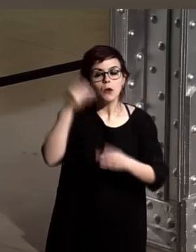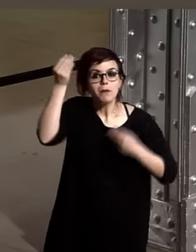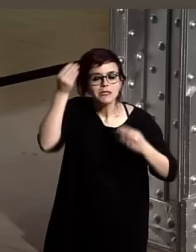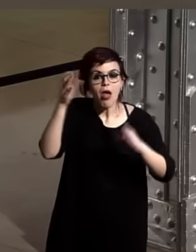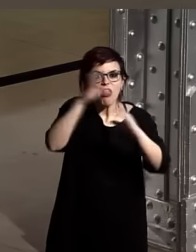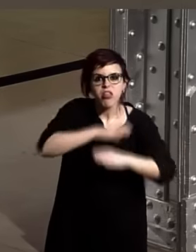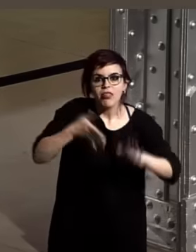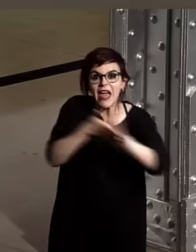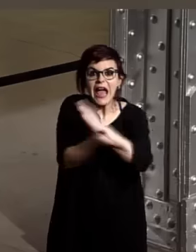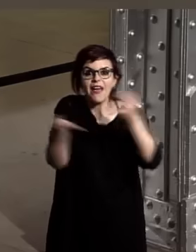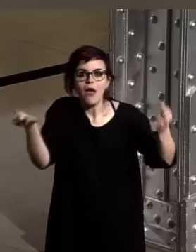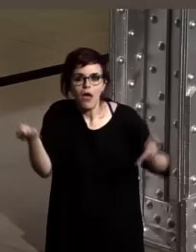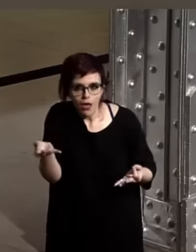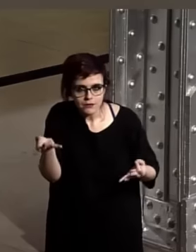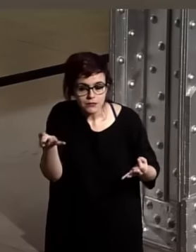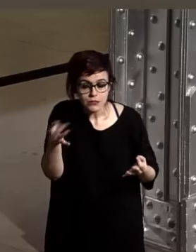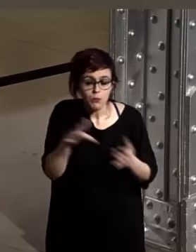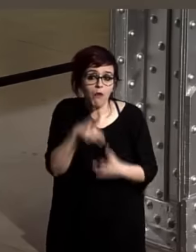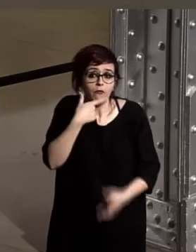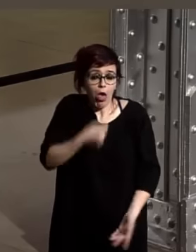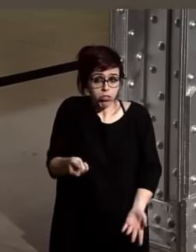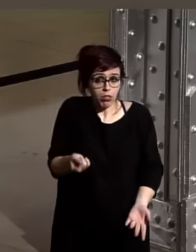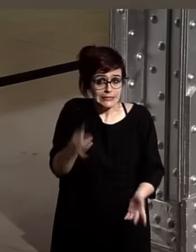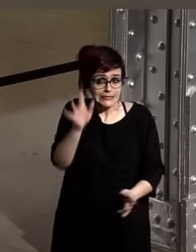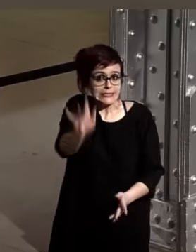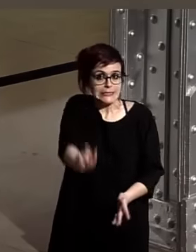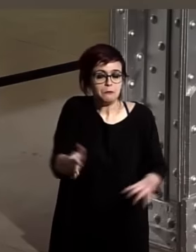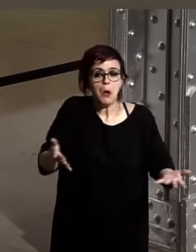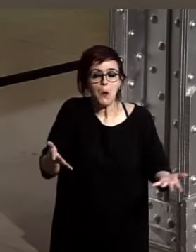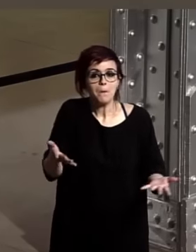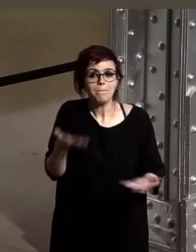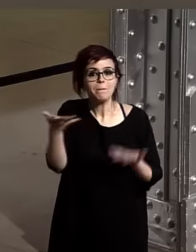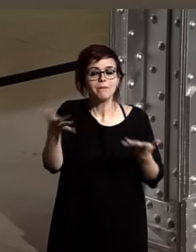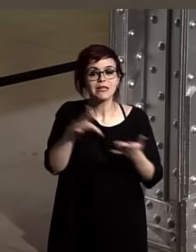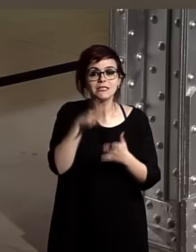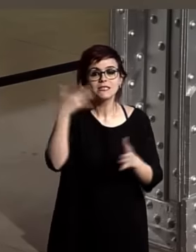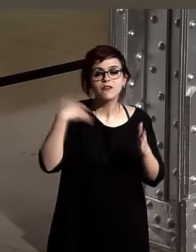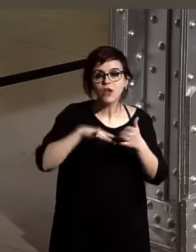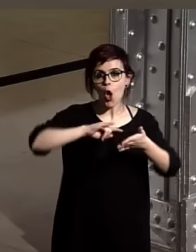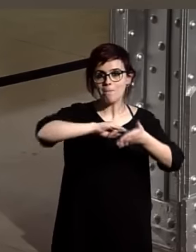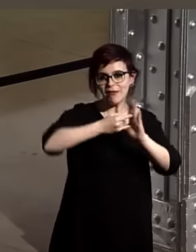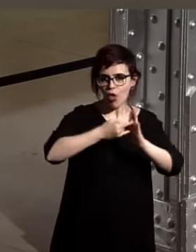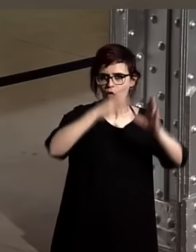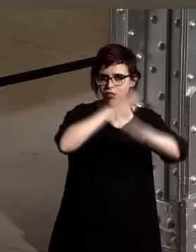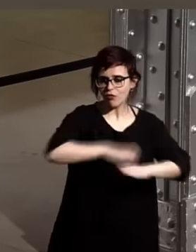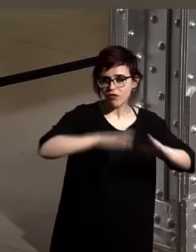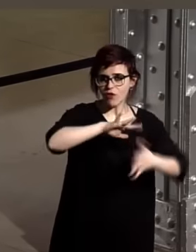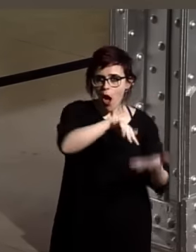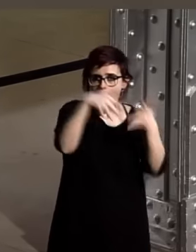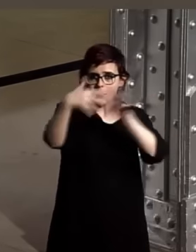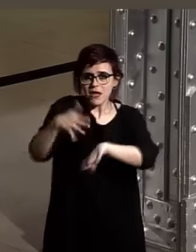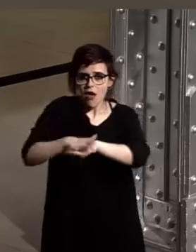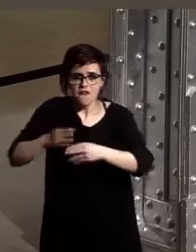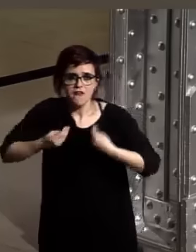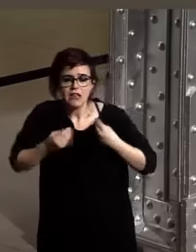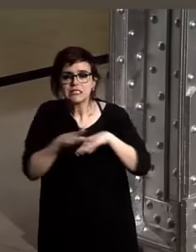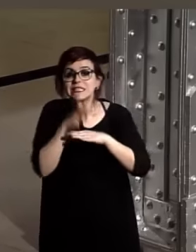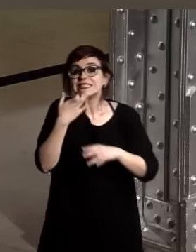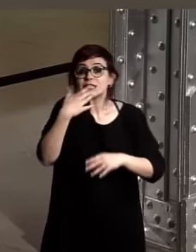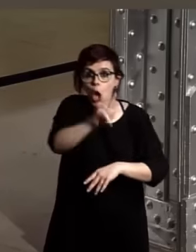ciencia explicar que es la ciencia es relativamente fácil no porque porque es la ap del método científico y es decir tú no tienes ideas si no